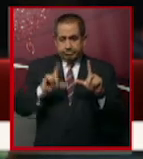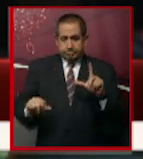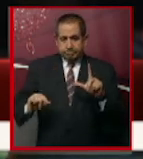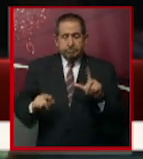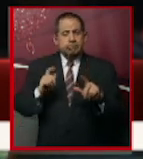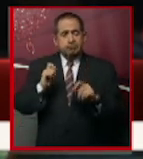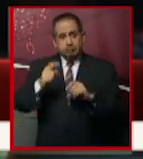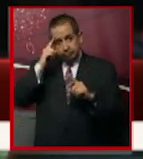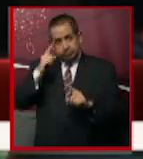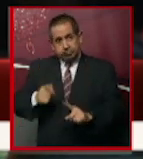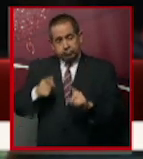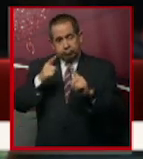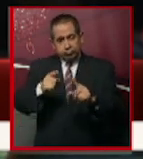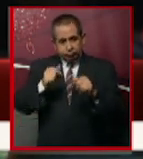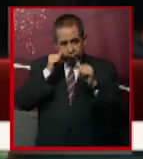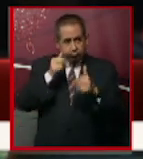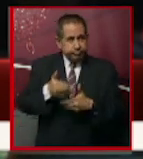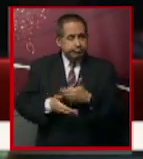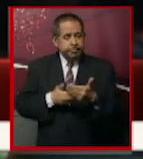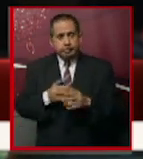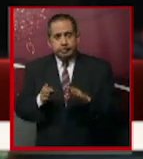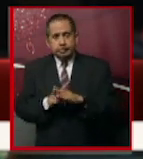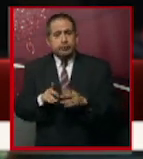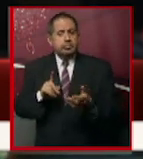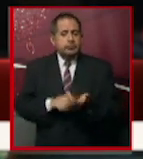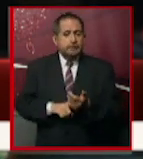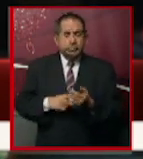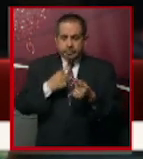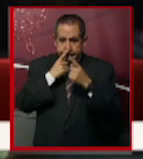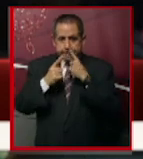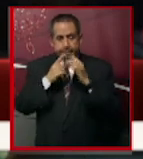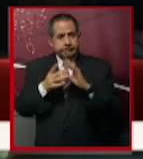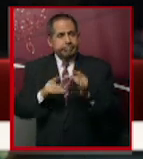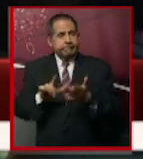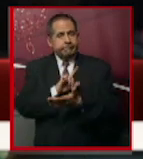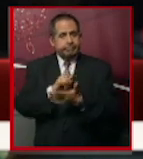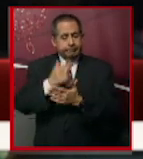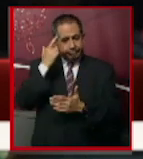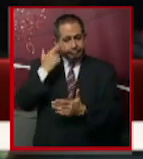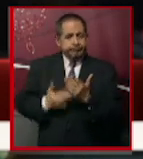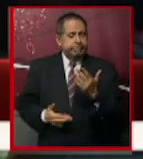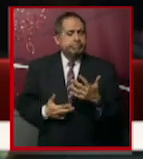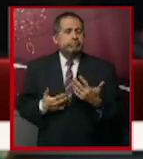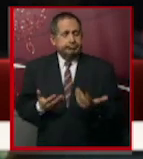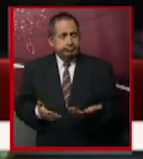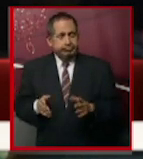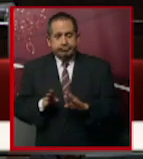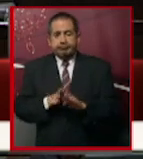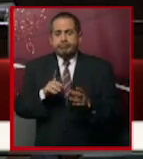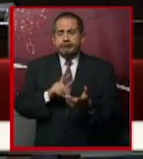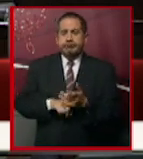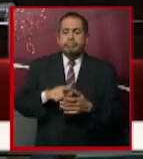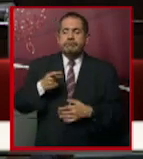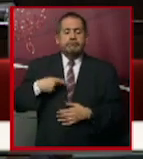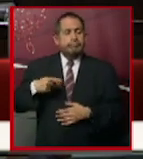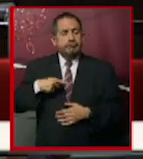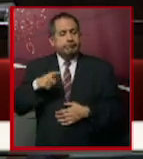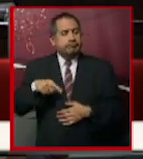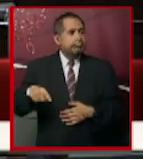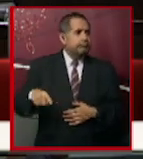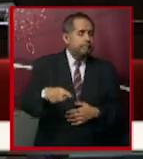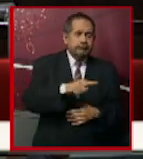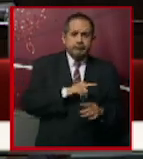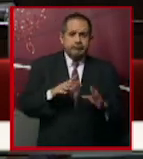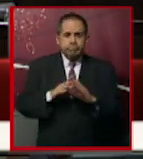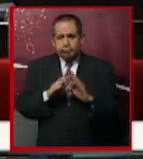como objetivo atender las causas que generan el delito, así como los factores por los cuales las personas son